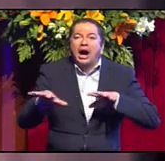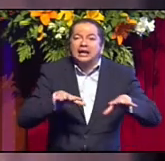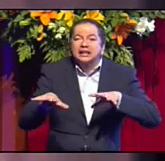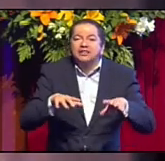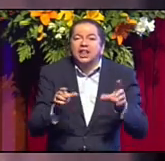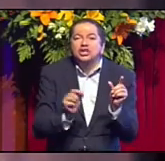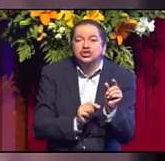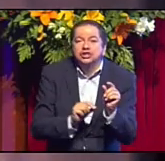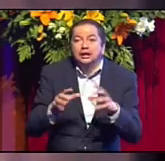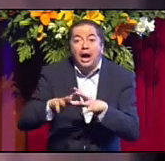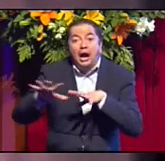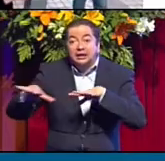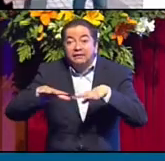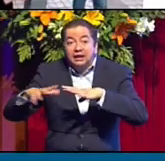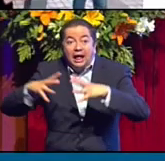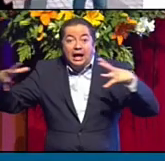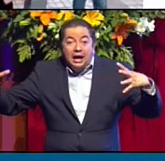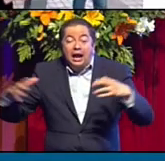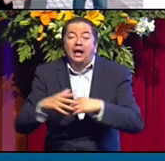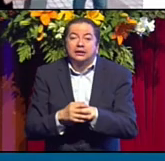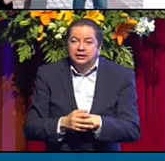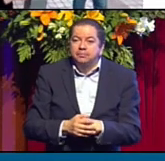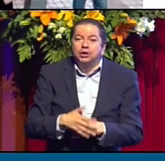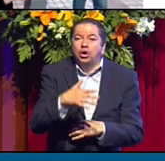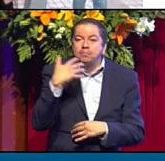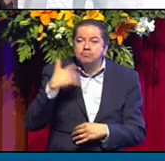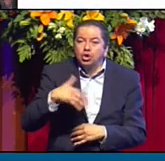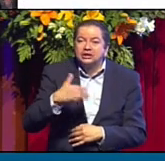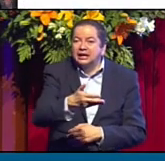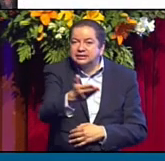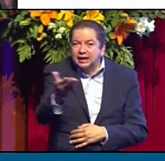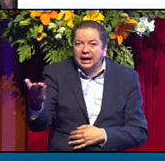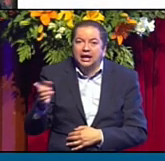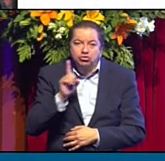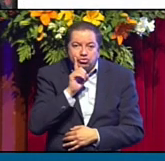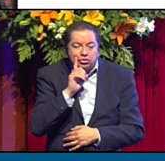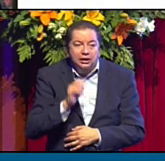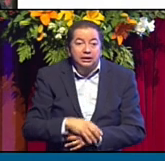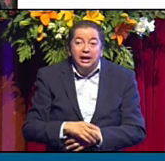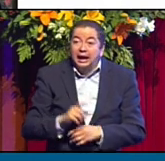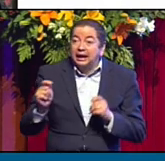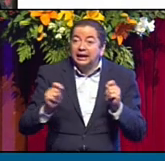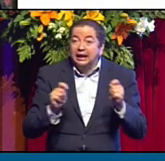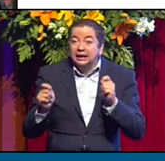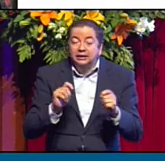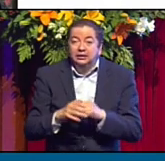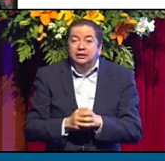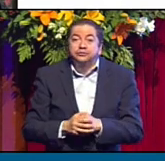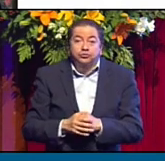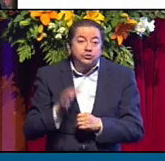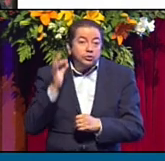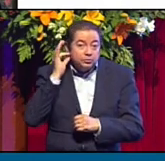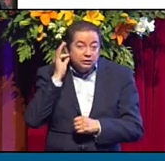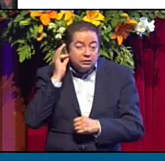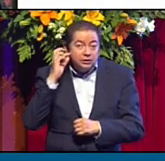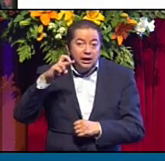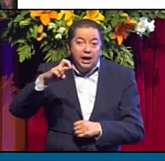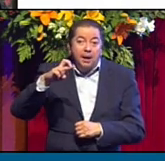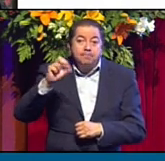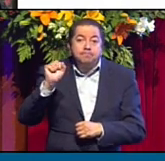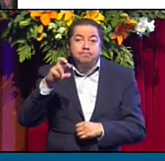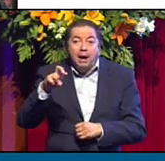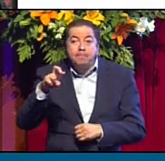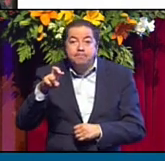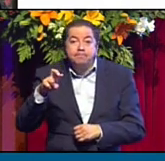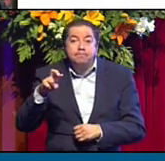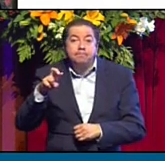y macro, pero en relación a la importancia que ellas tienen. Bueno, y en la gestión para las mujeres, el PAP móvil. Yo